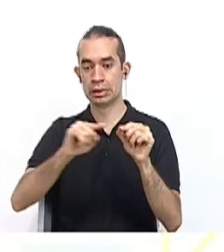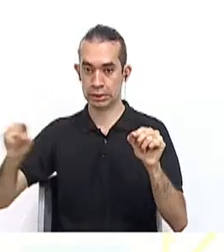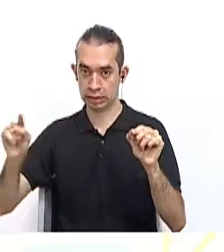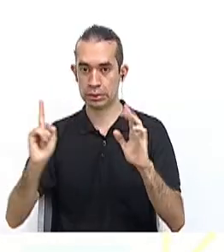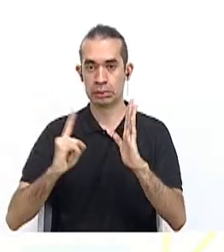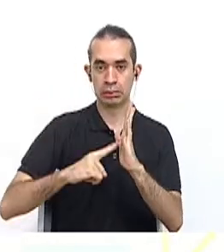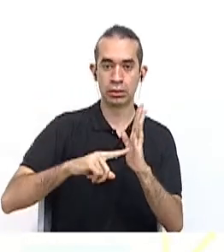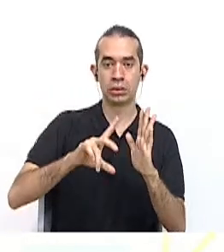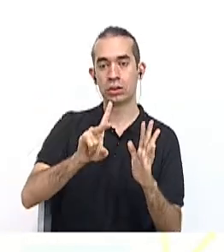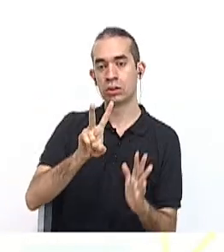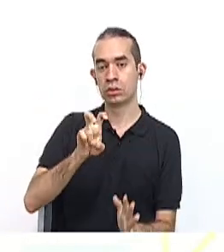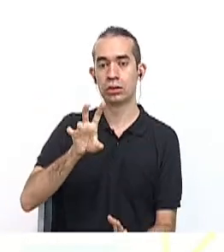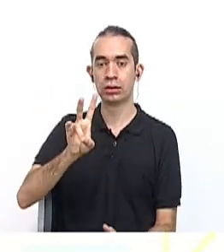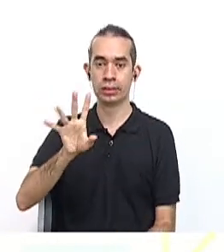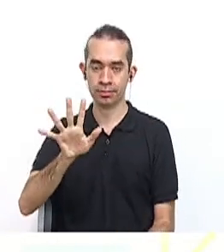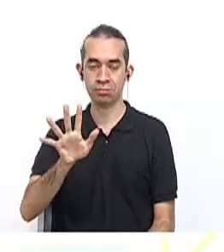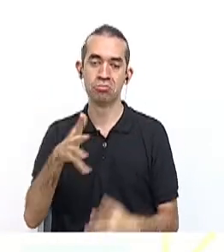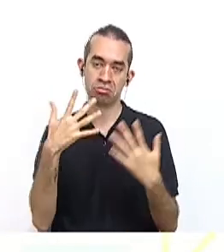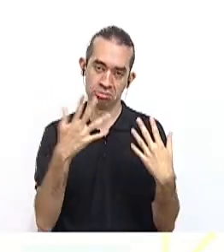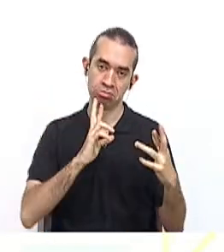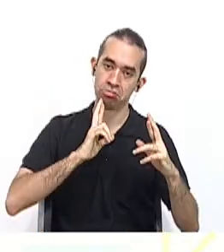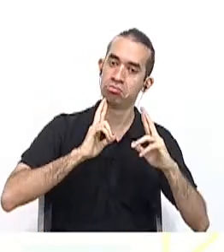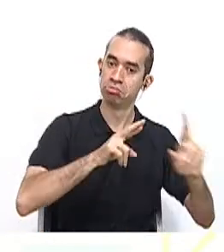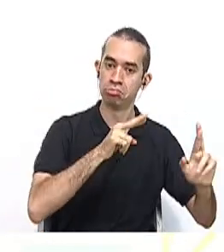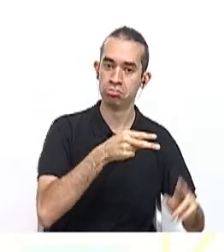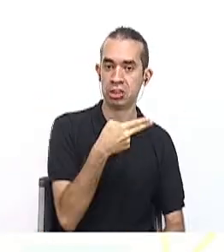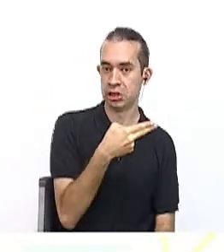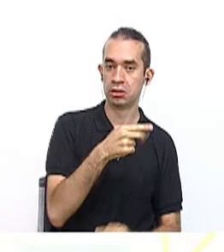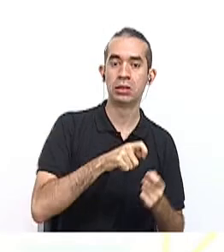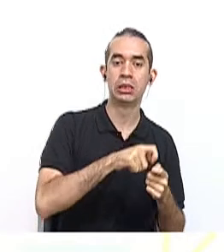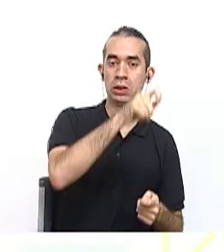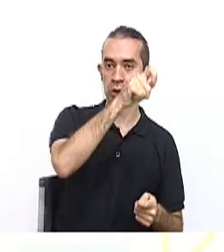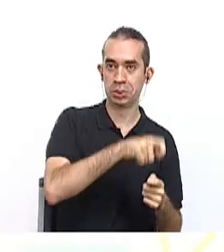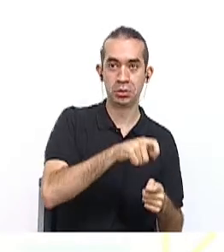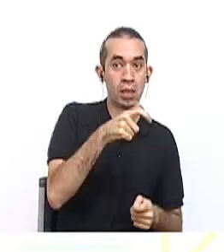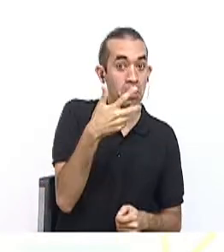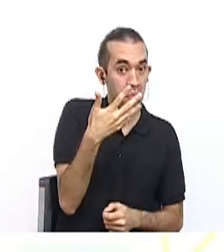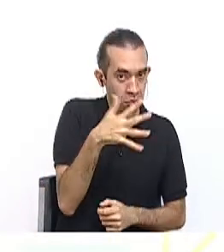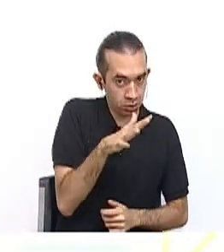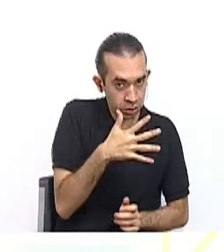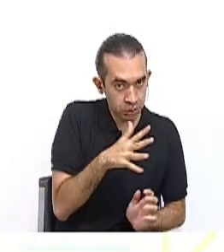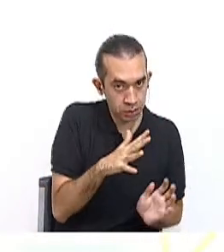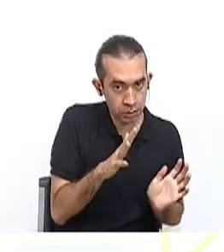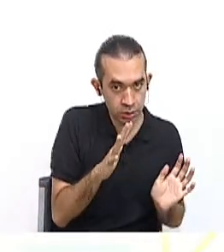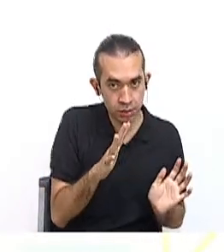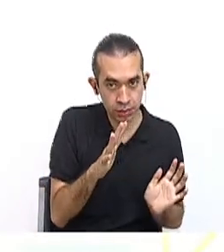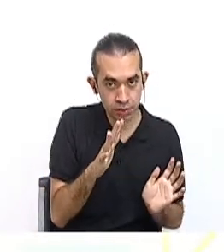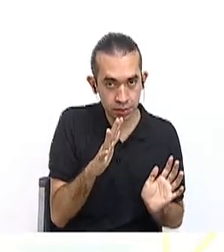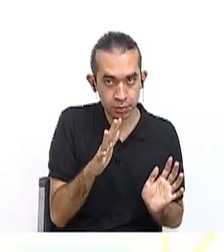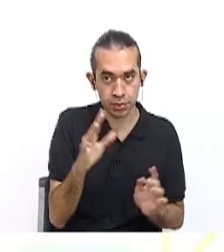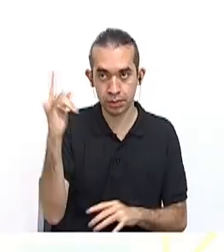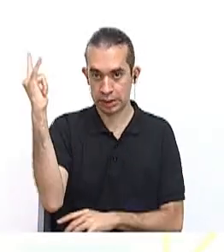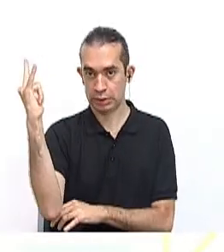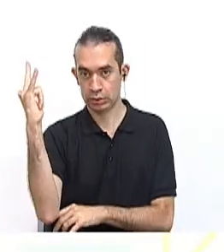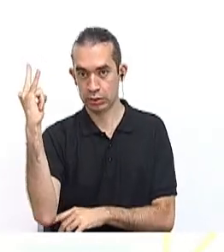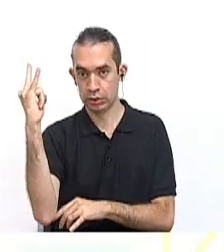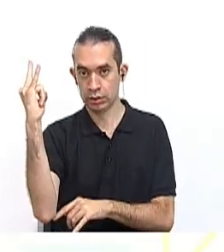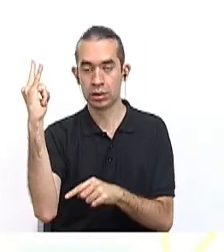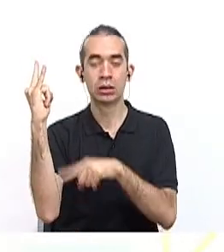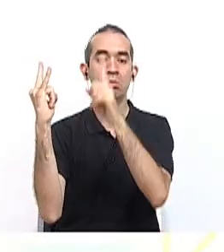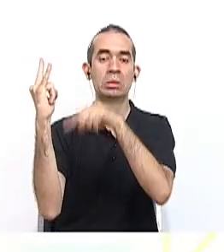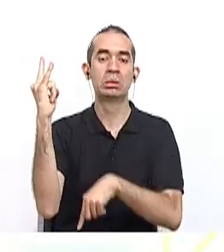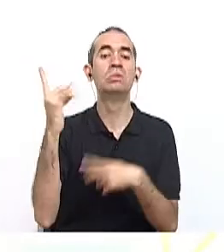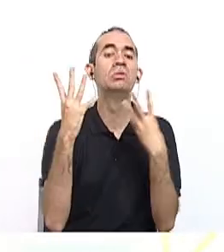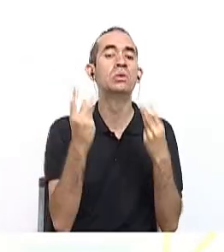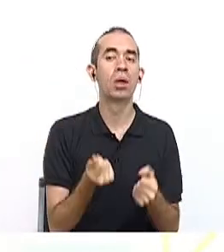entre 1275. Y la altura aproximada de la torre corresponde